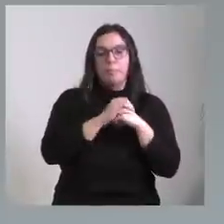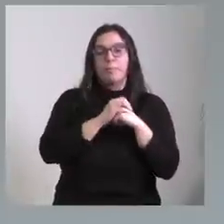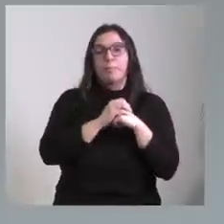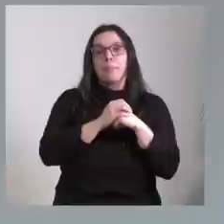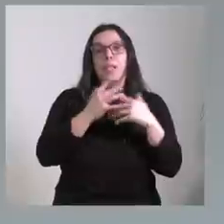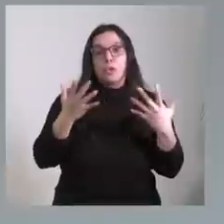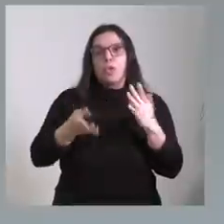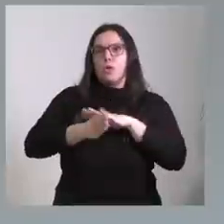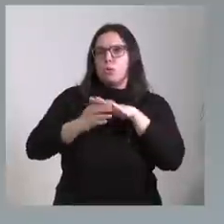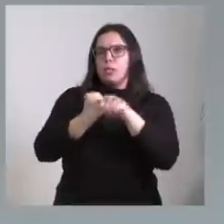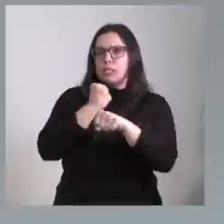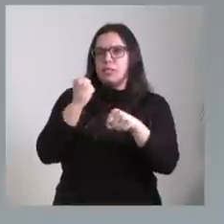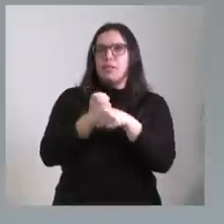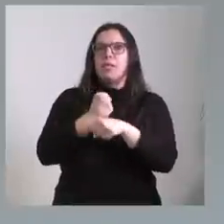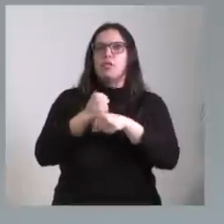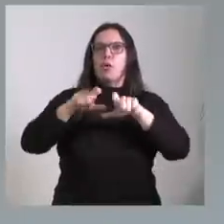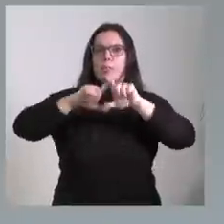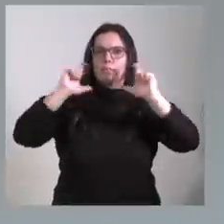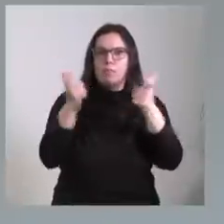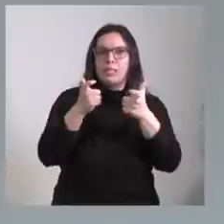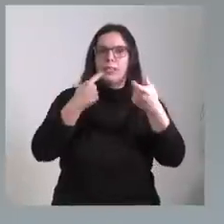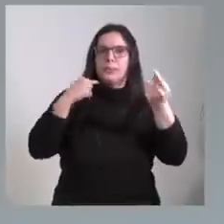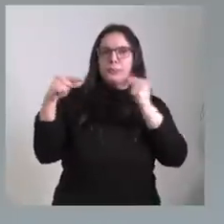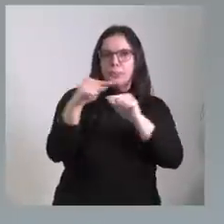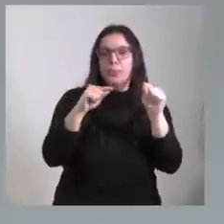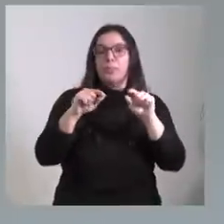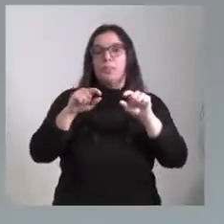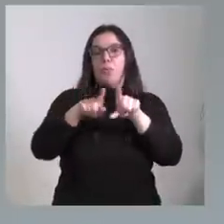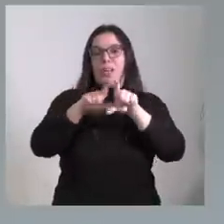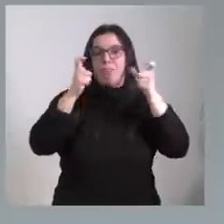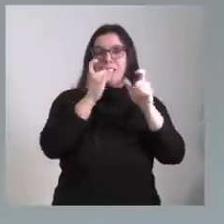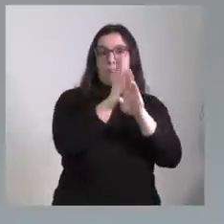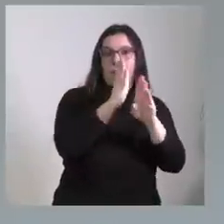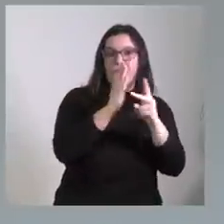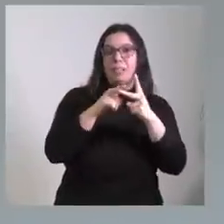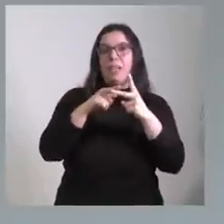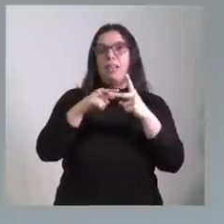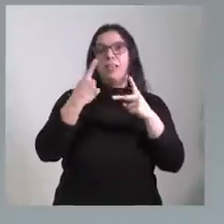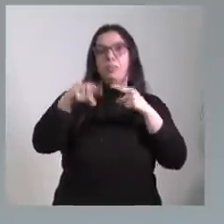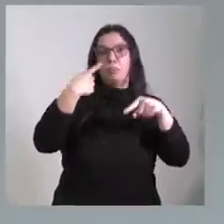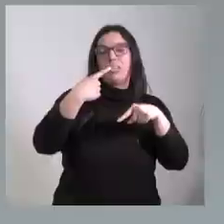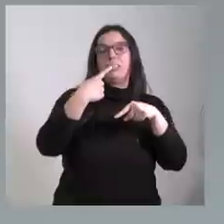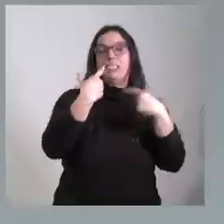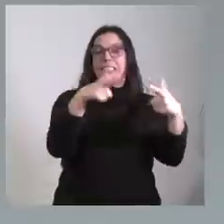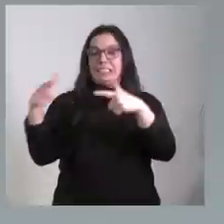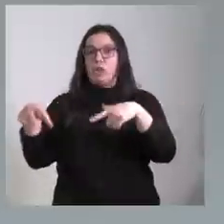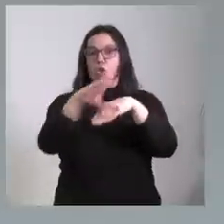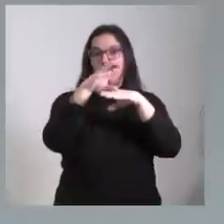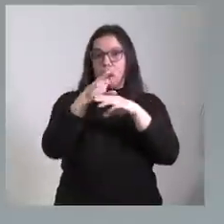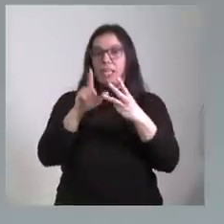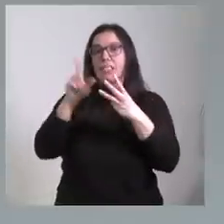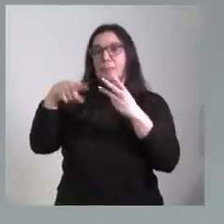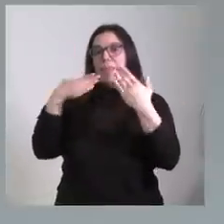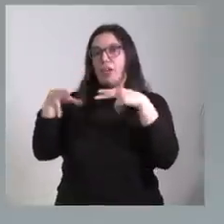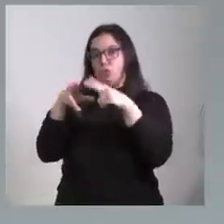siga existiendo el trabajo de las mesas de la permanente de las consejerías de los agentes del diálogo social nos parece positivo